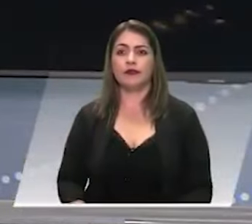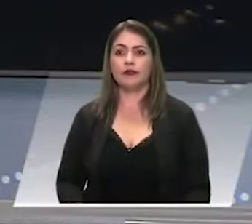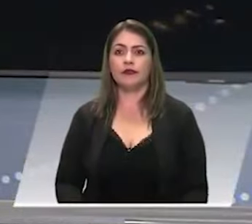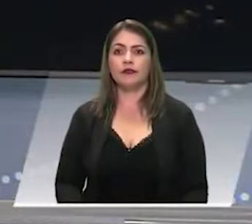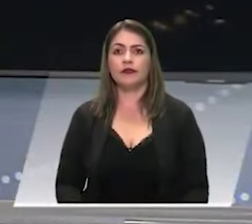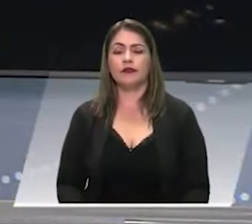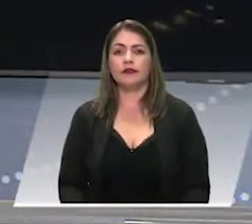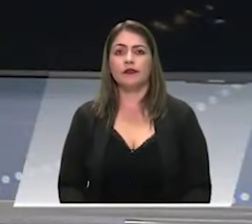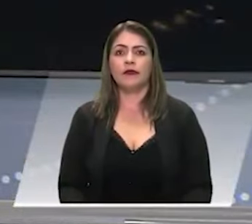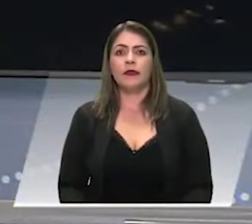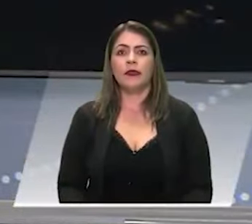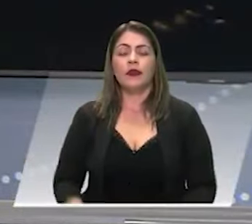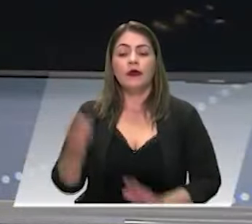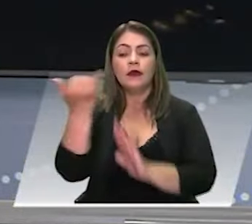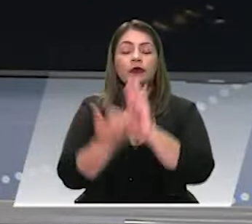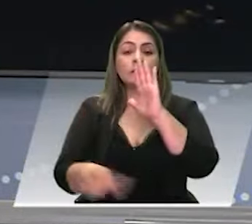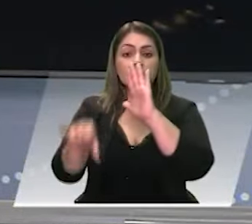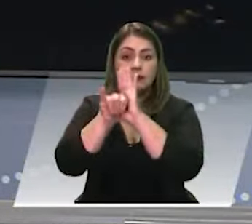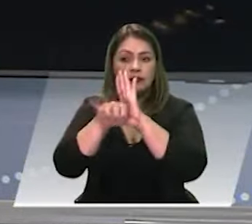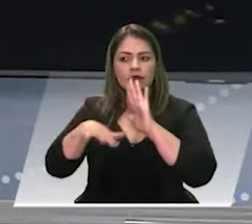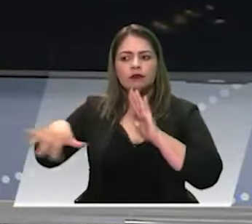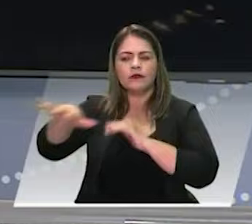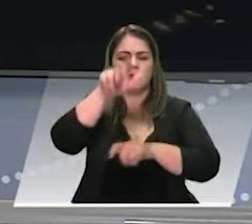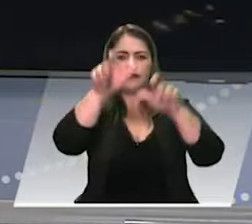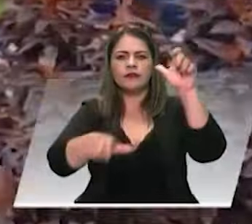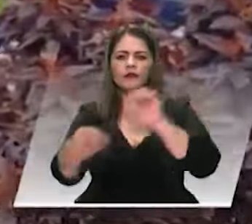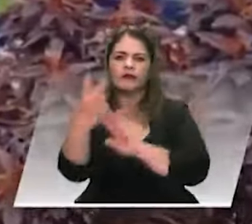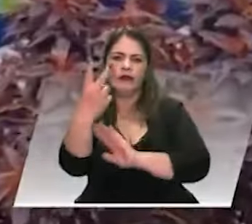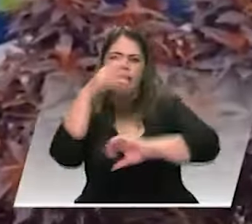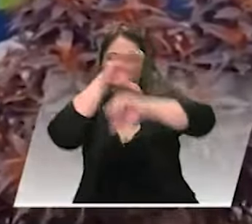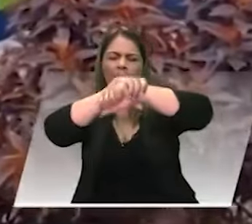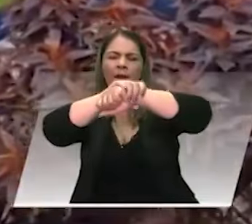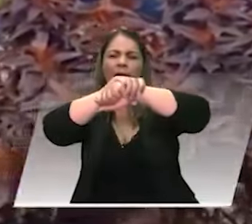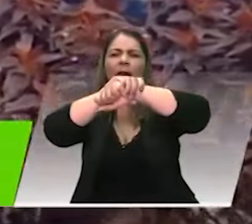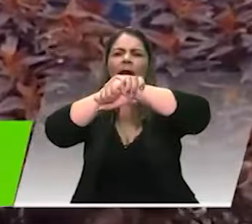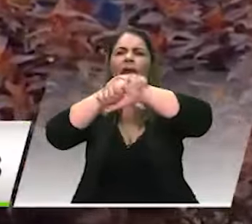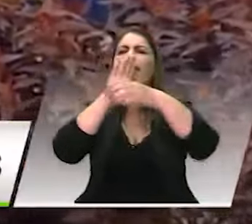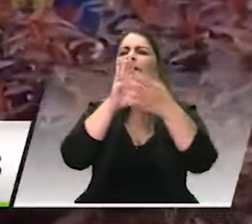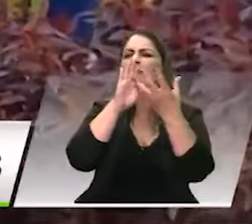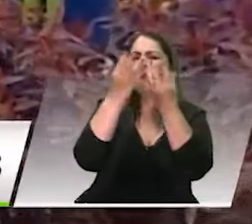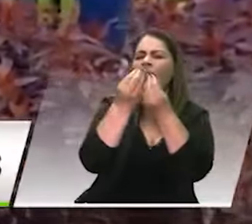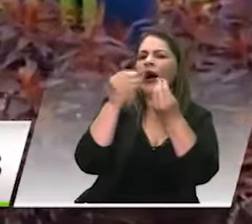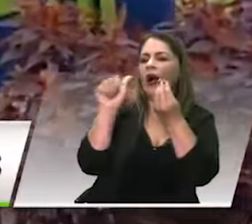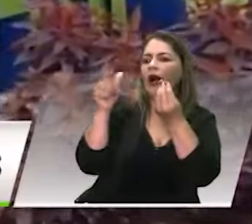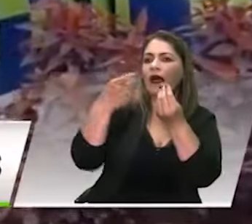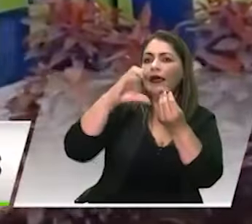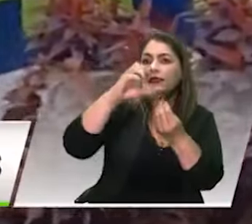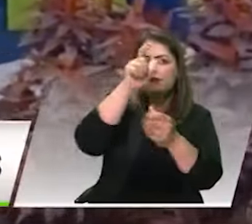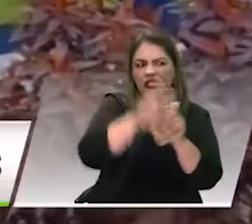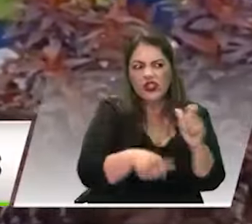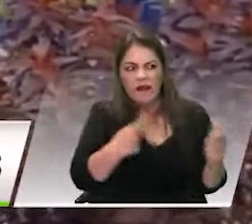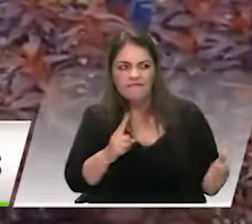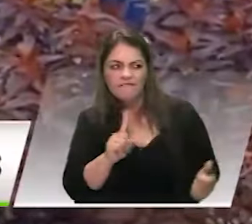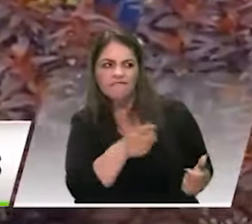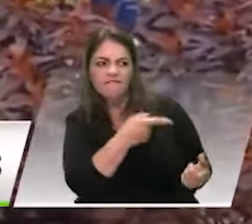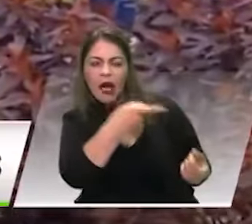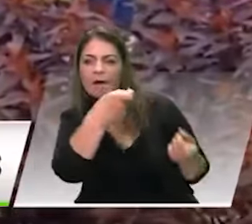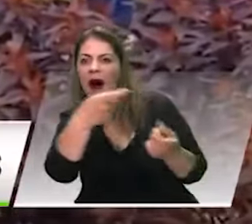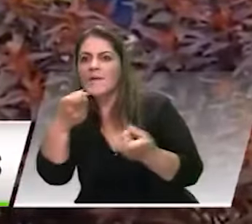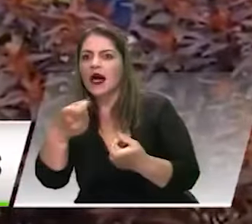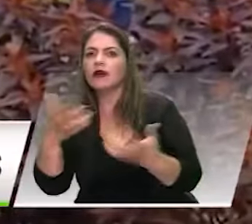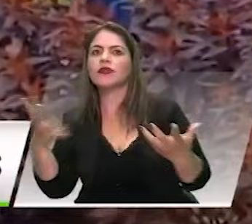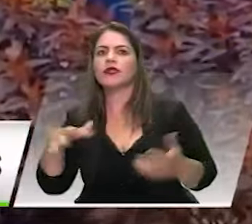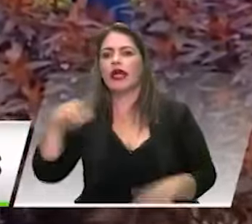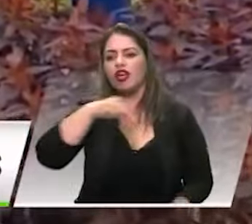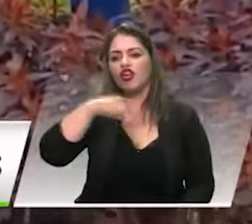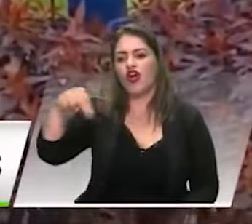En Ituango fueron capturados dos presuntos sicarios del Clan del Golfo que estarían ejecutando homicidios selectivos en el norte de Antioquia.